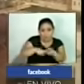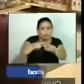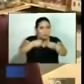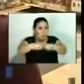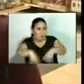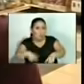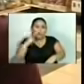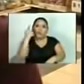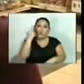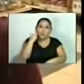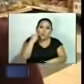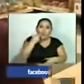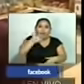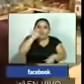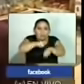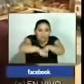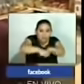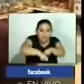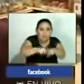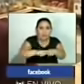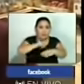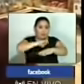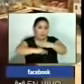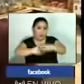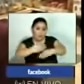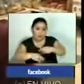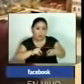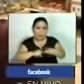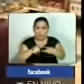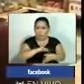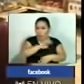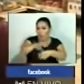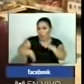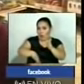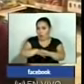azúcar, detergente, papel